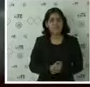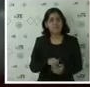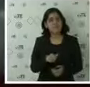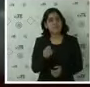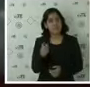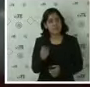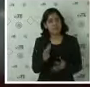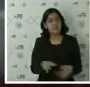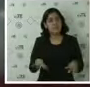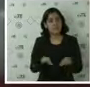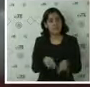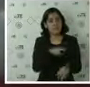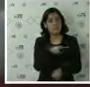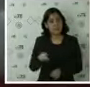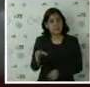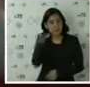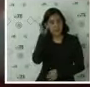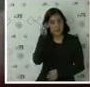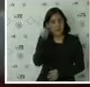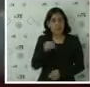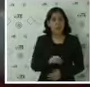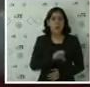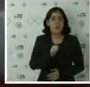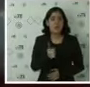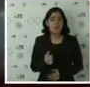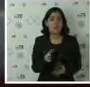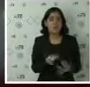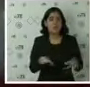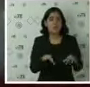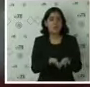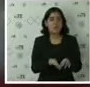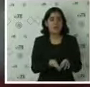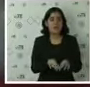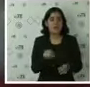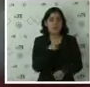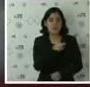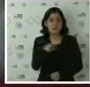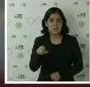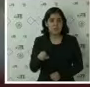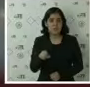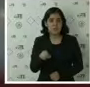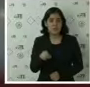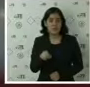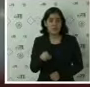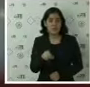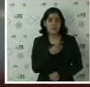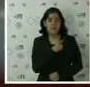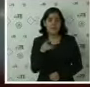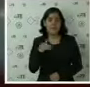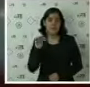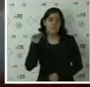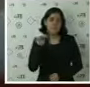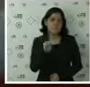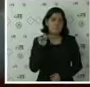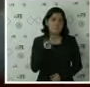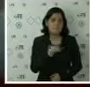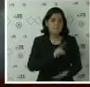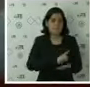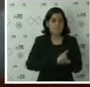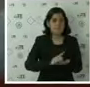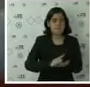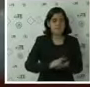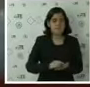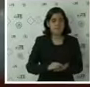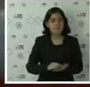cosa que también me parece fundamental. Como les dije, exijan sus derechos, pero también con exigirlos,